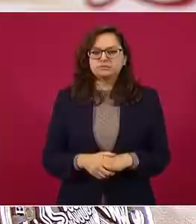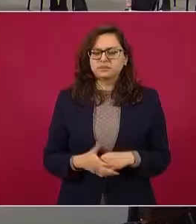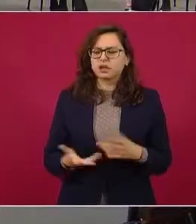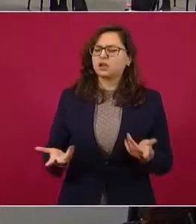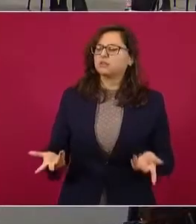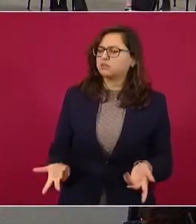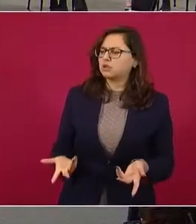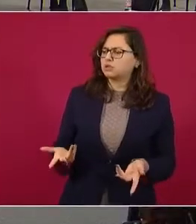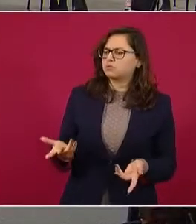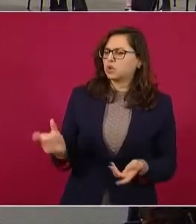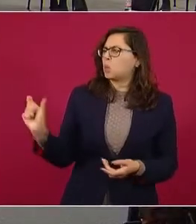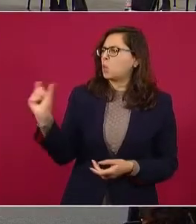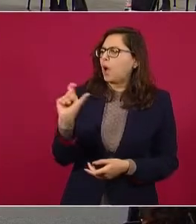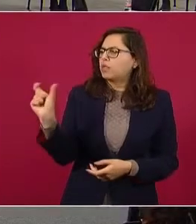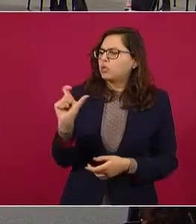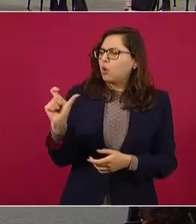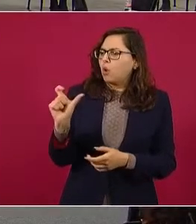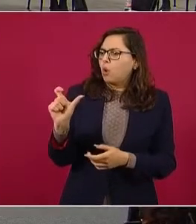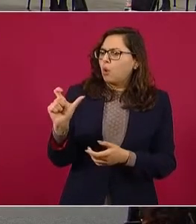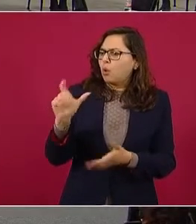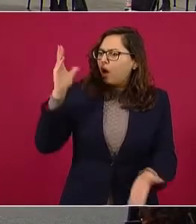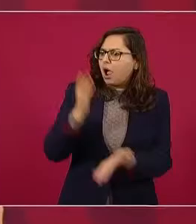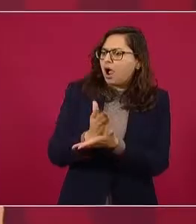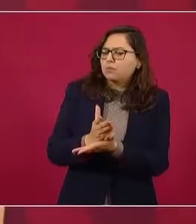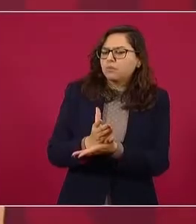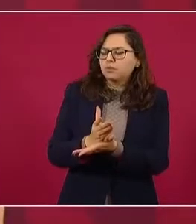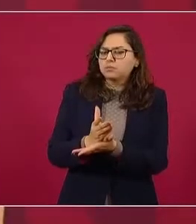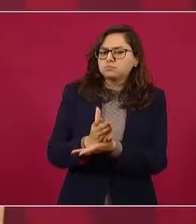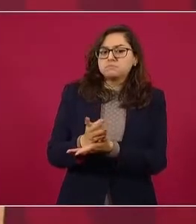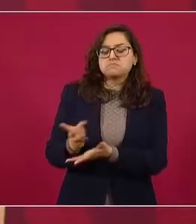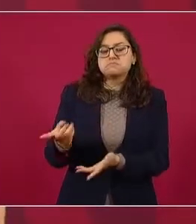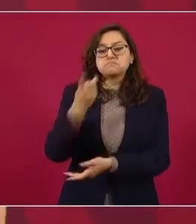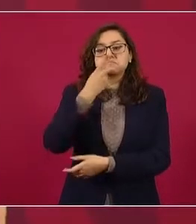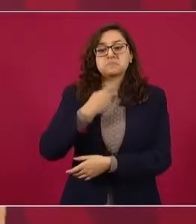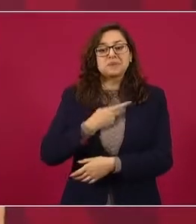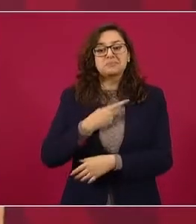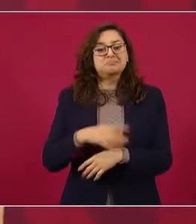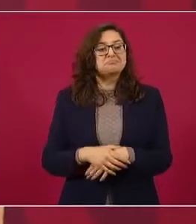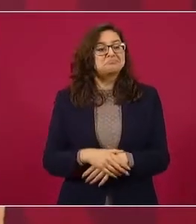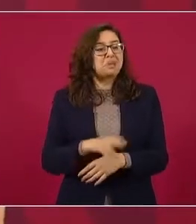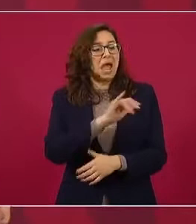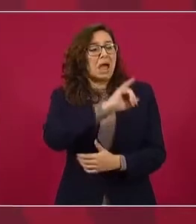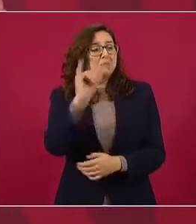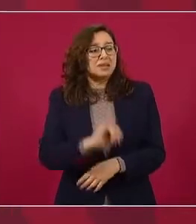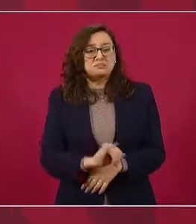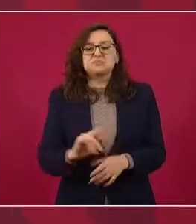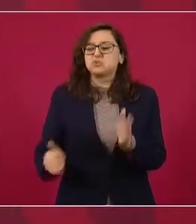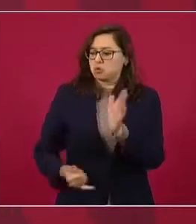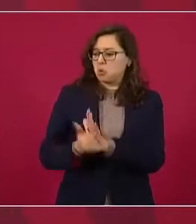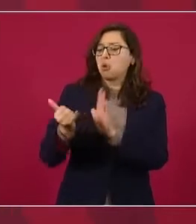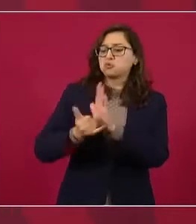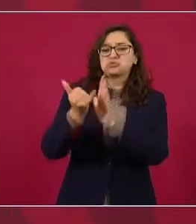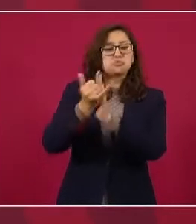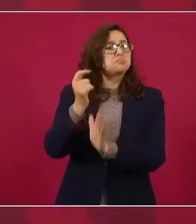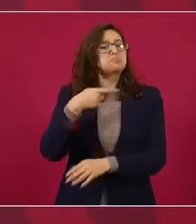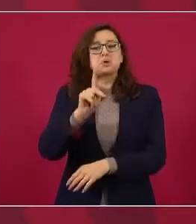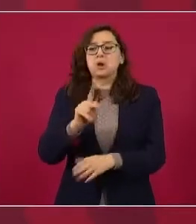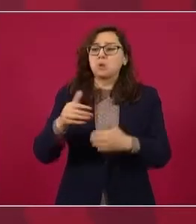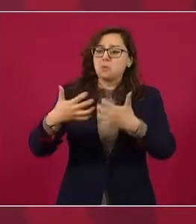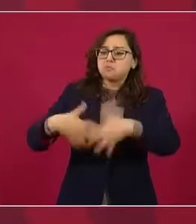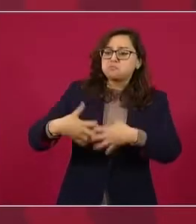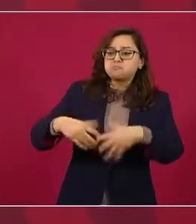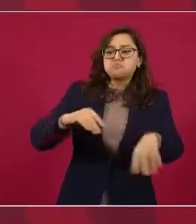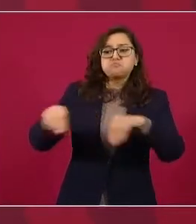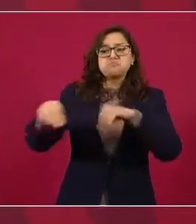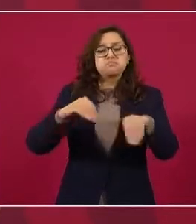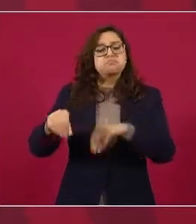si desde cuándo no se traía gas, y la respuesta fue que nunca se trajo gas. A estas alturas habían